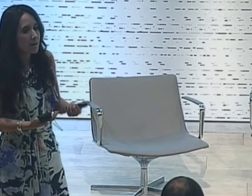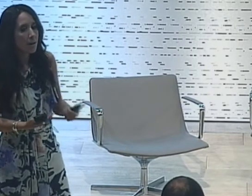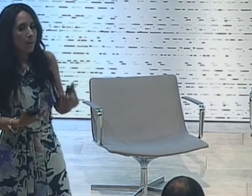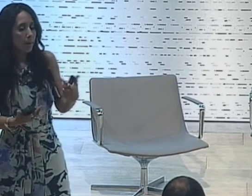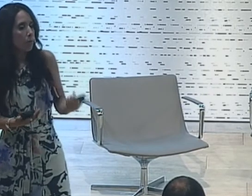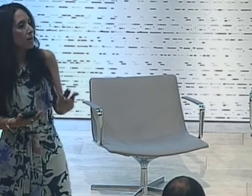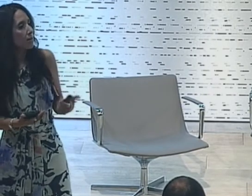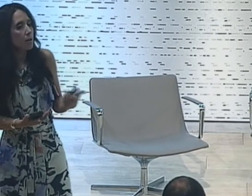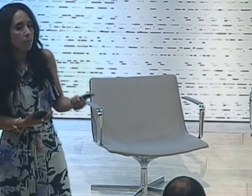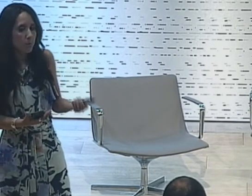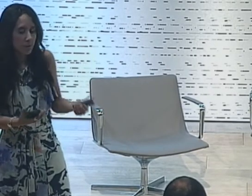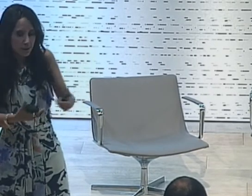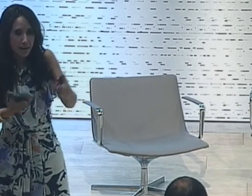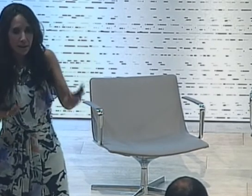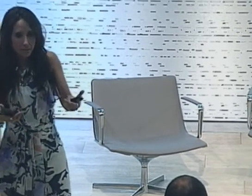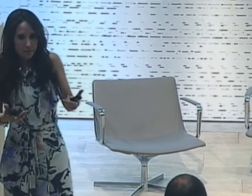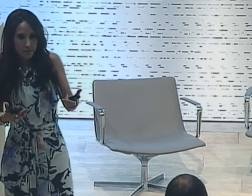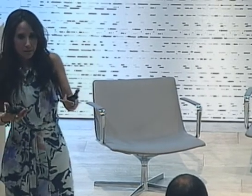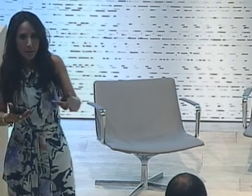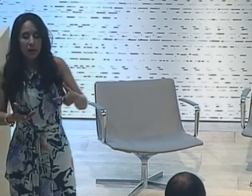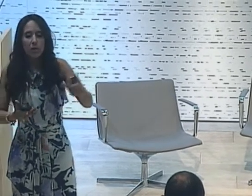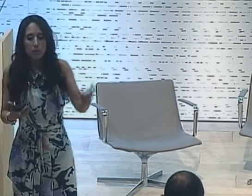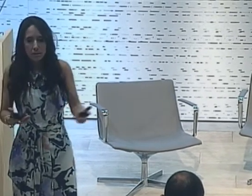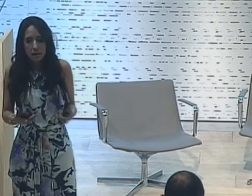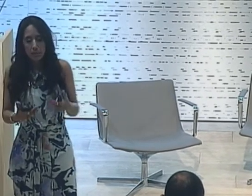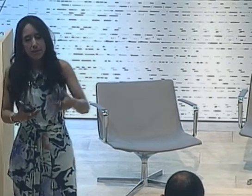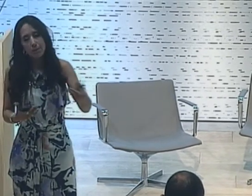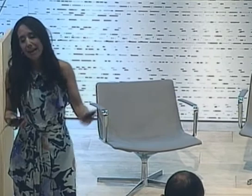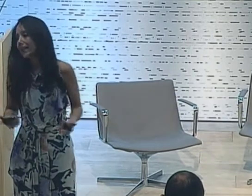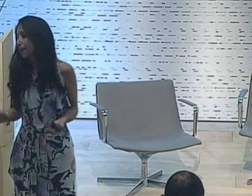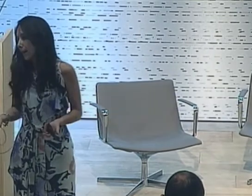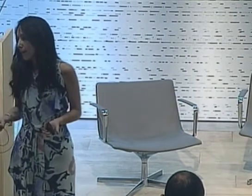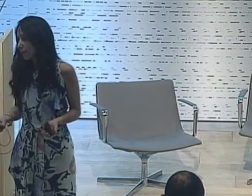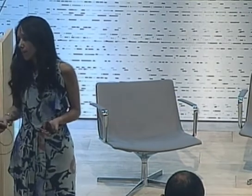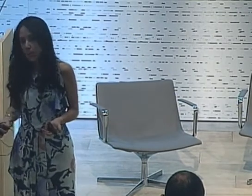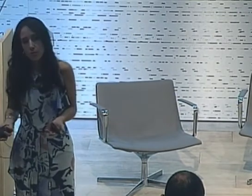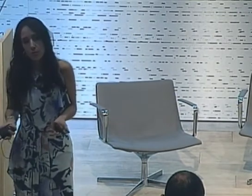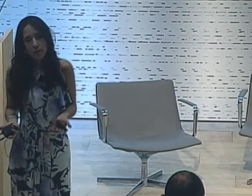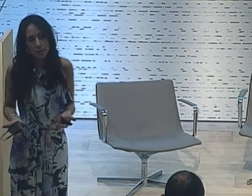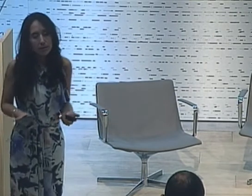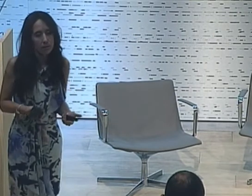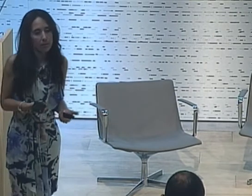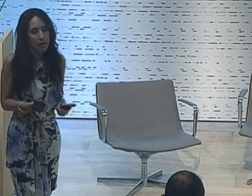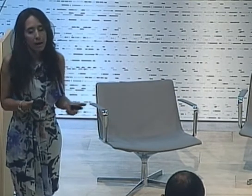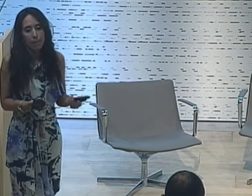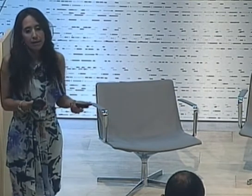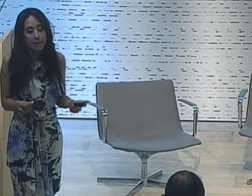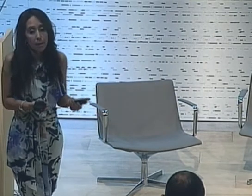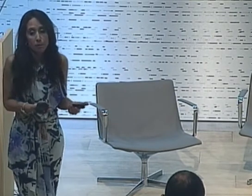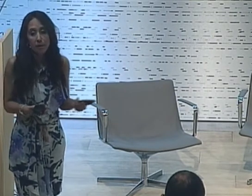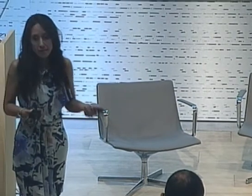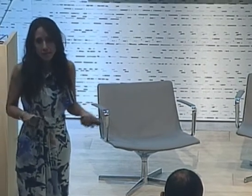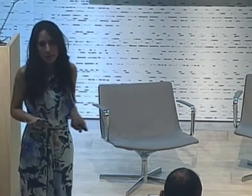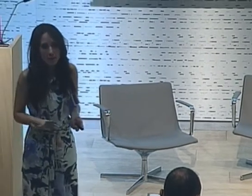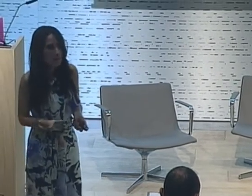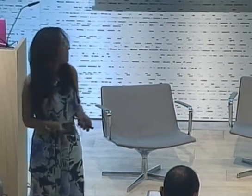al niño a hacer preguntas más profundas que puedan argumentar y que puedan llevar al debate, que esa es la parte